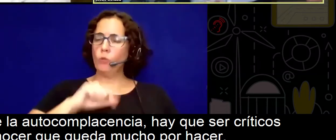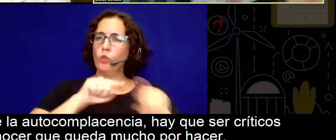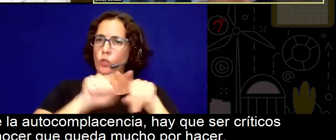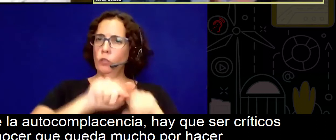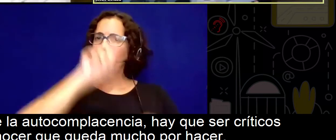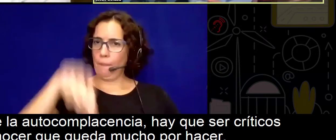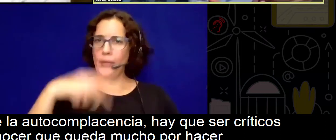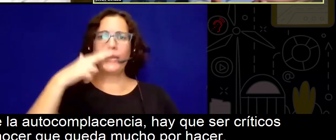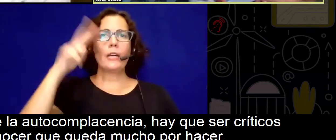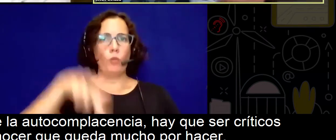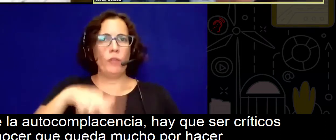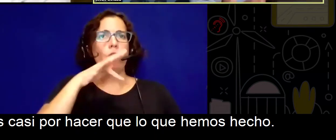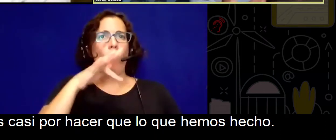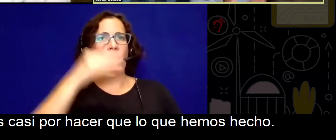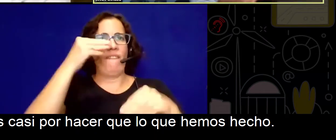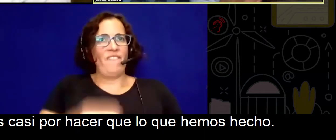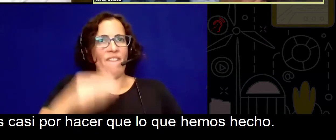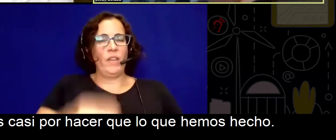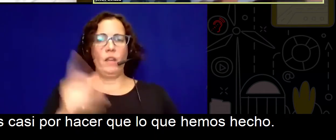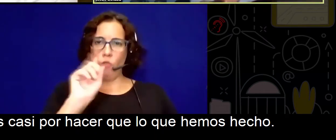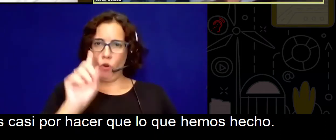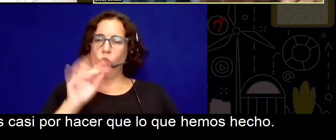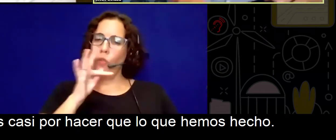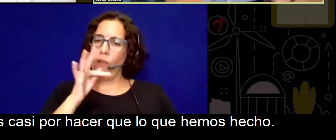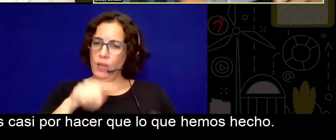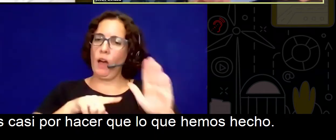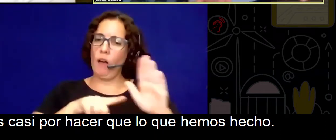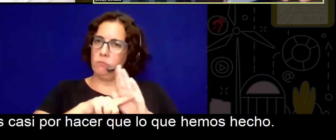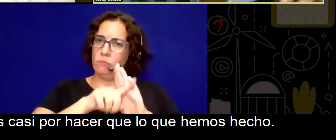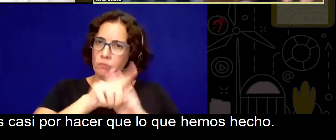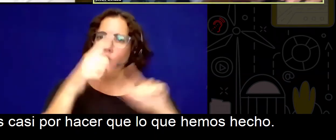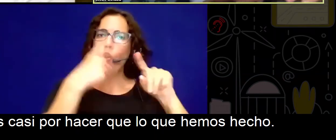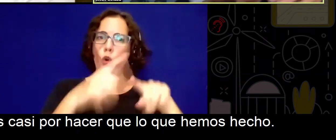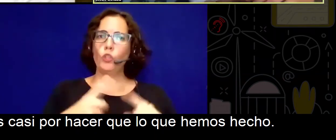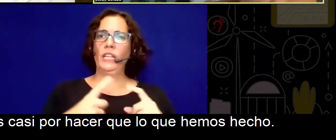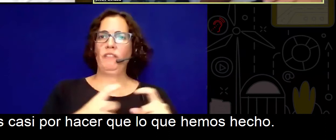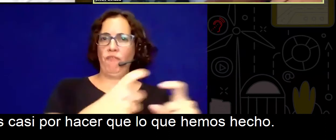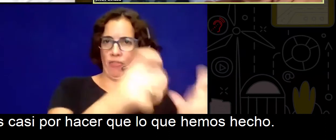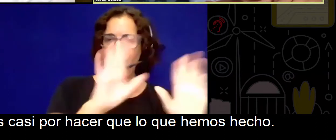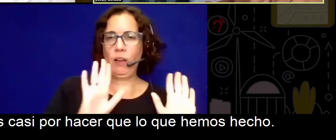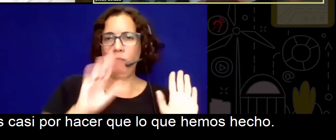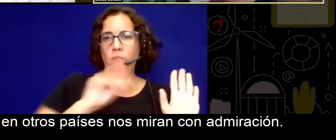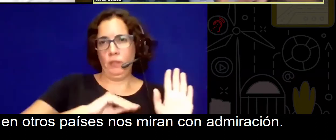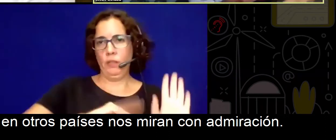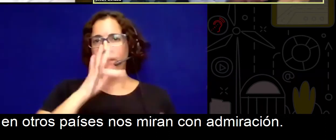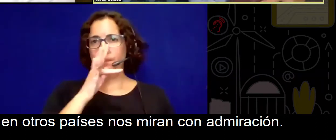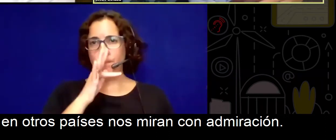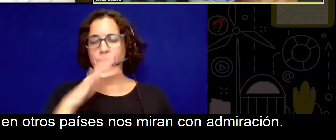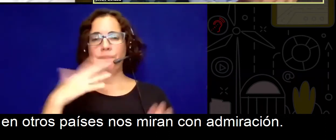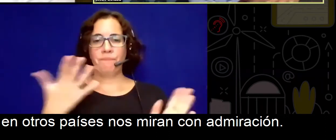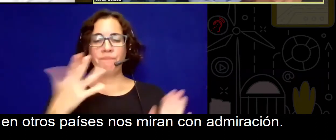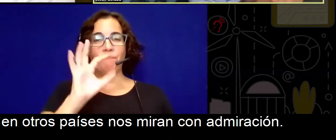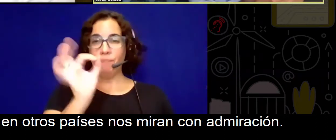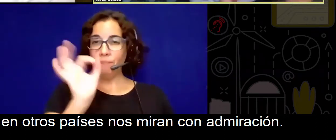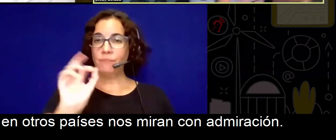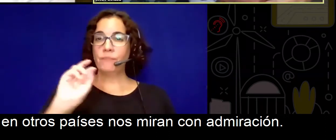decías, que todavía queda mucho por avanzar y mucho por hacer. Tenemos más casi por hacer que lo que hemos hecho. ¿no?, que lo que hemos hecho. Entonces, es verdad que en otros países nos